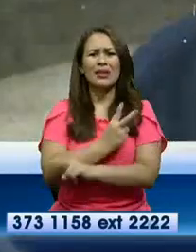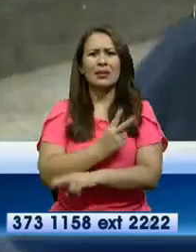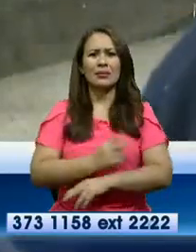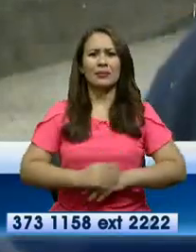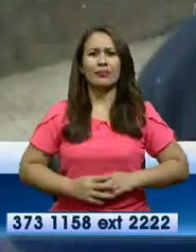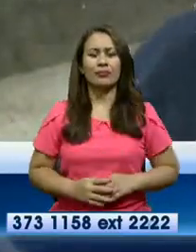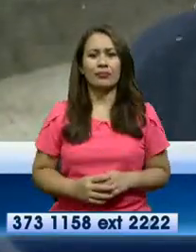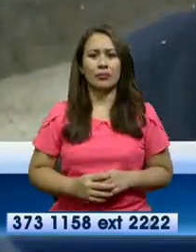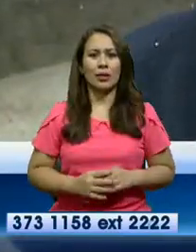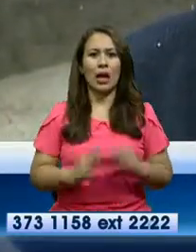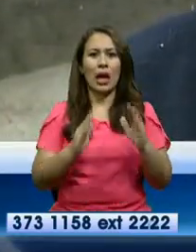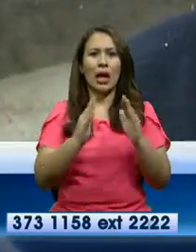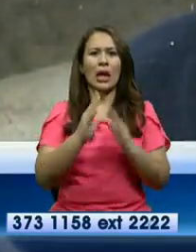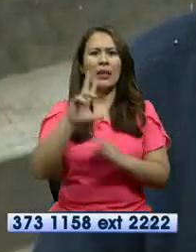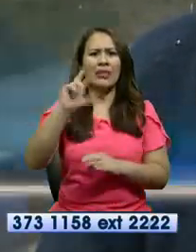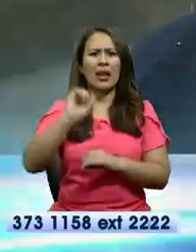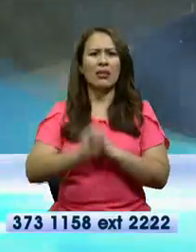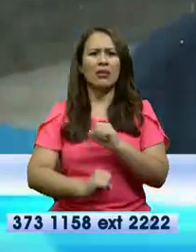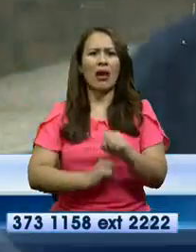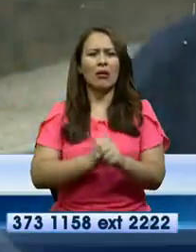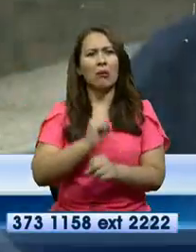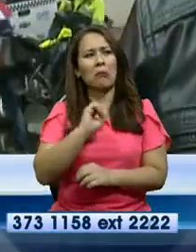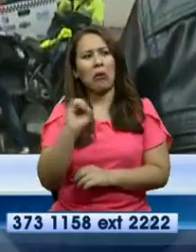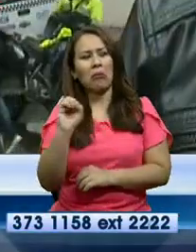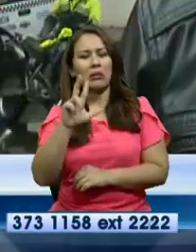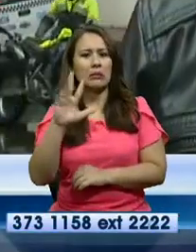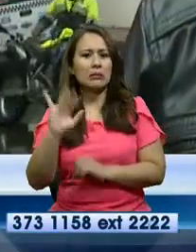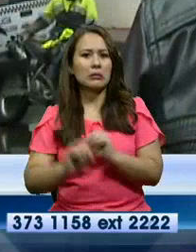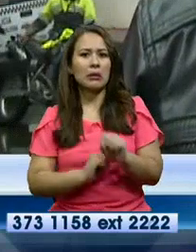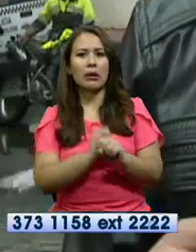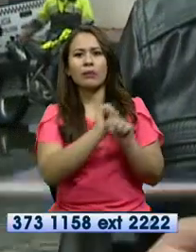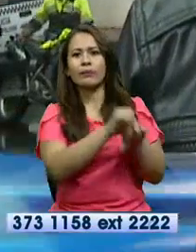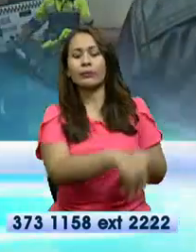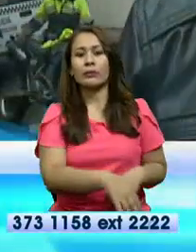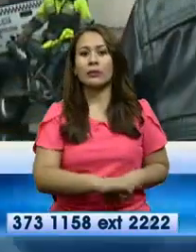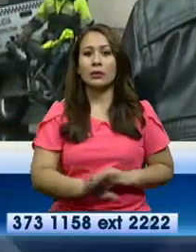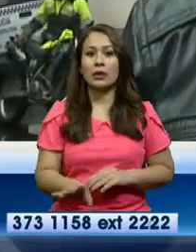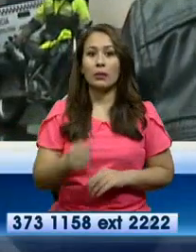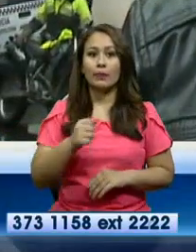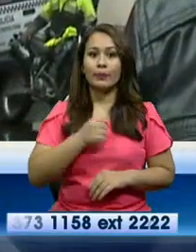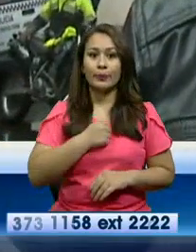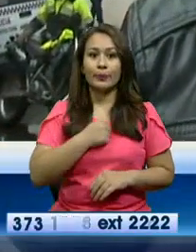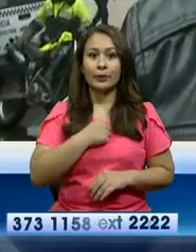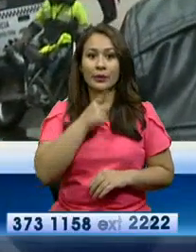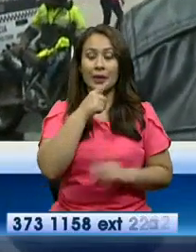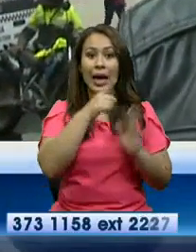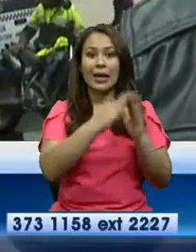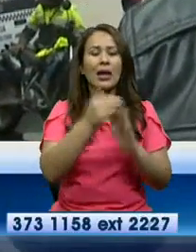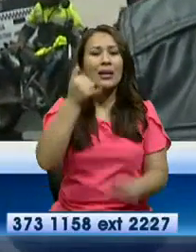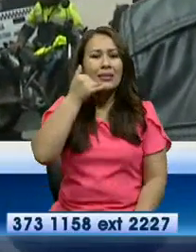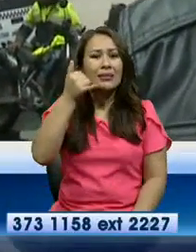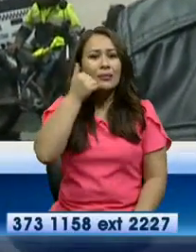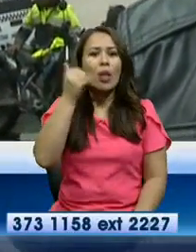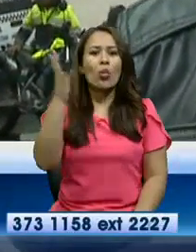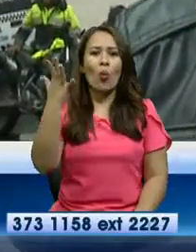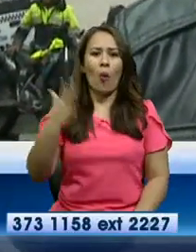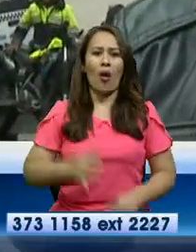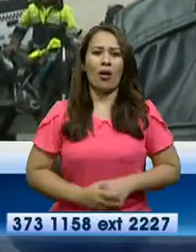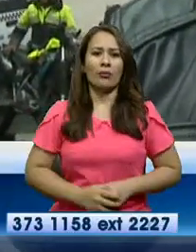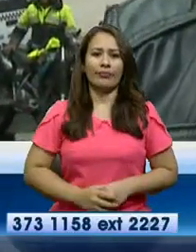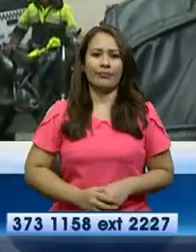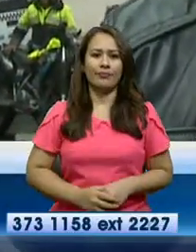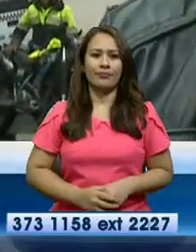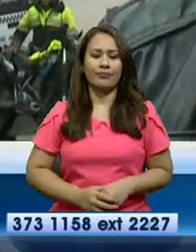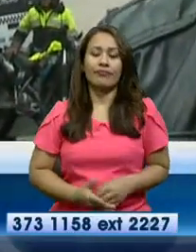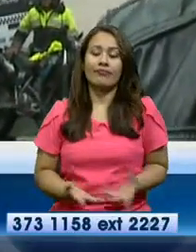Está abandonado como unos 30, 35 años, algo así. Estamos tratando de ubicar al dueño, no se le puede ubicar, y esos son los problemas que nos están dando. A